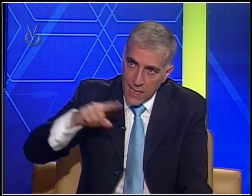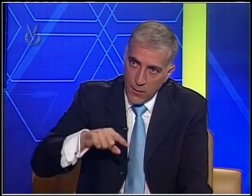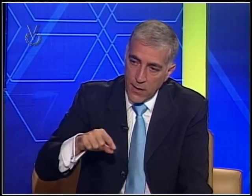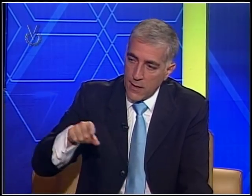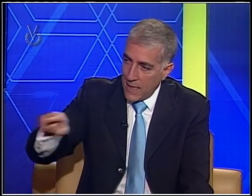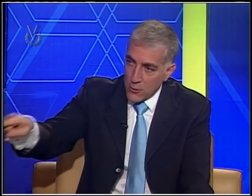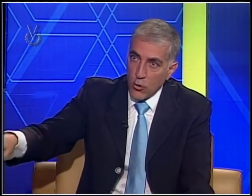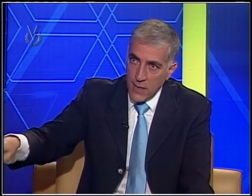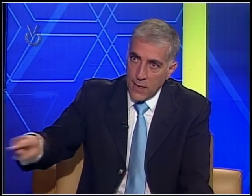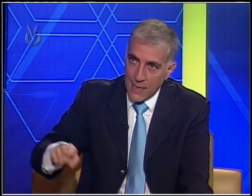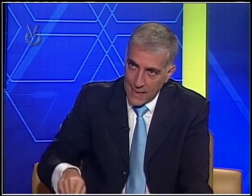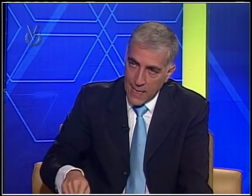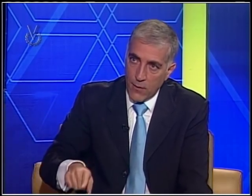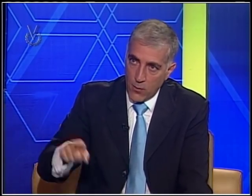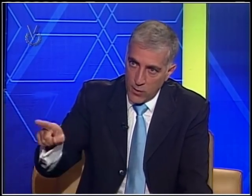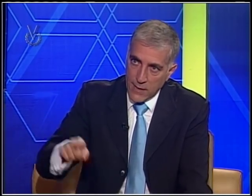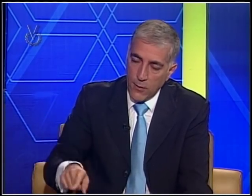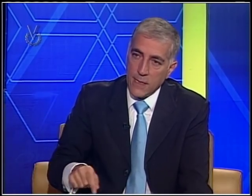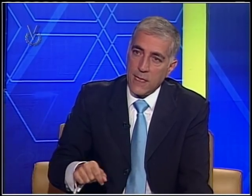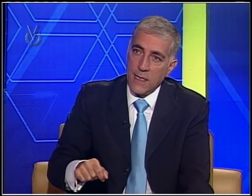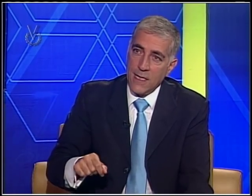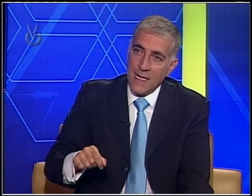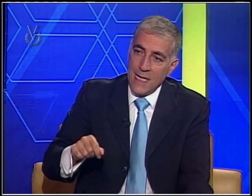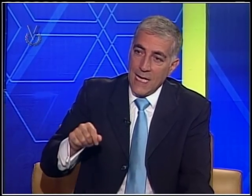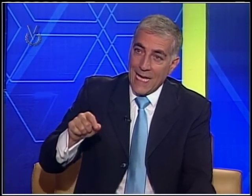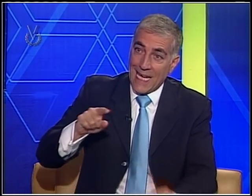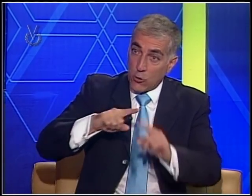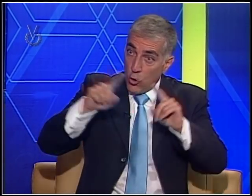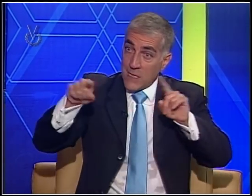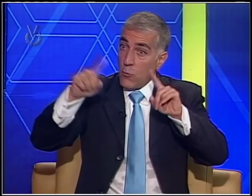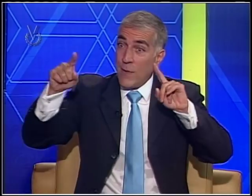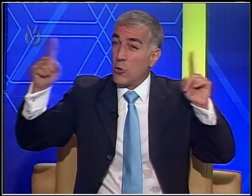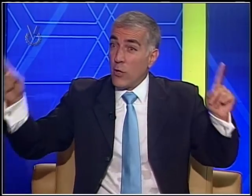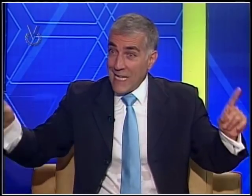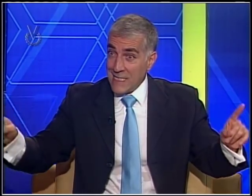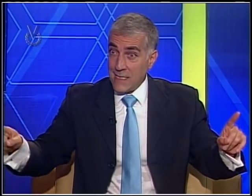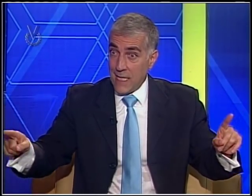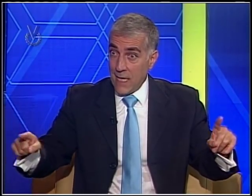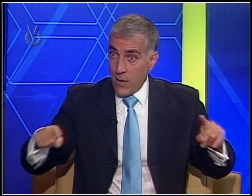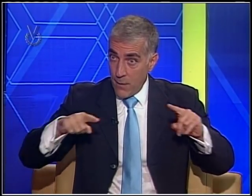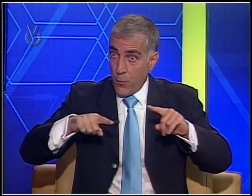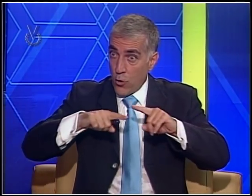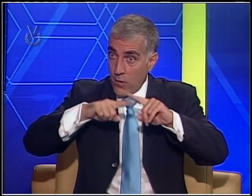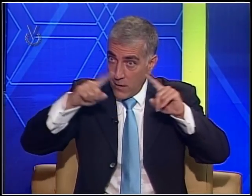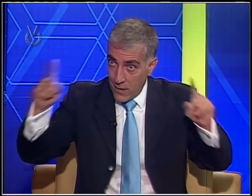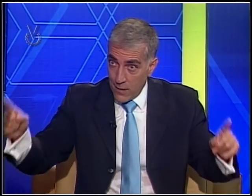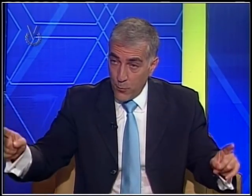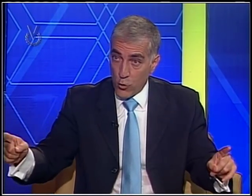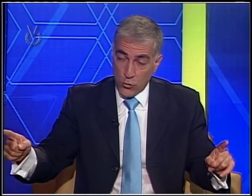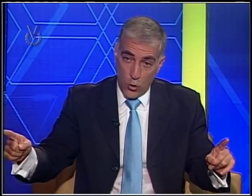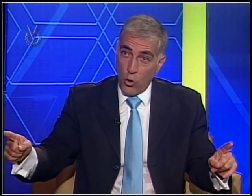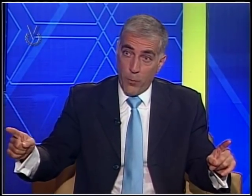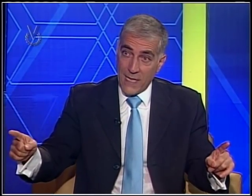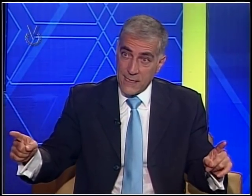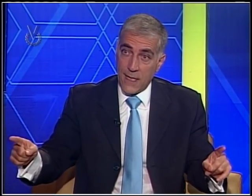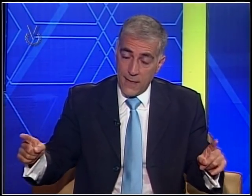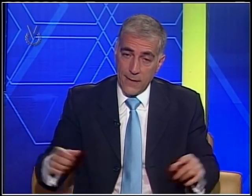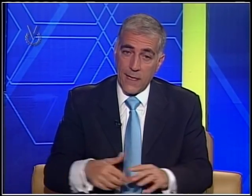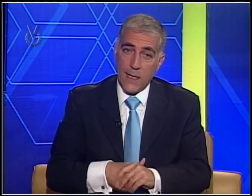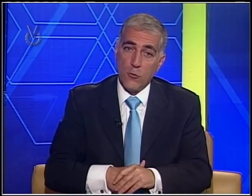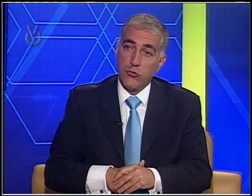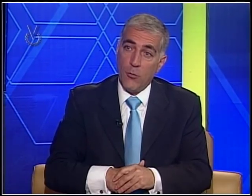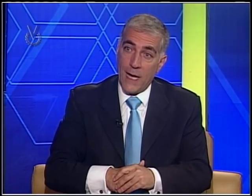países árabes que en estos días declaraba en una entrevista que todo este movimiento de ISIS que va por todos los